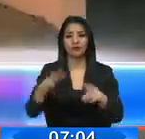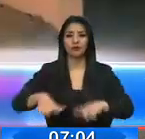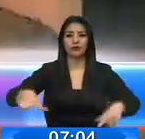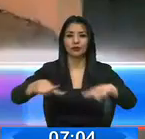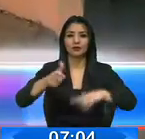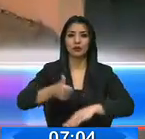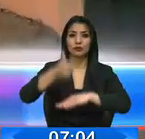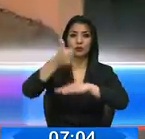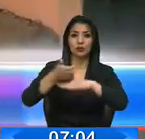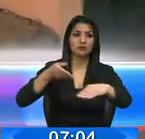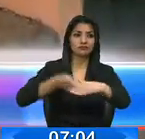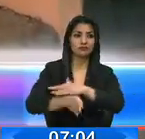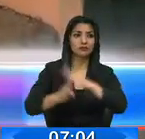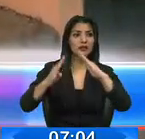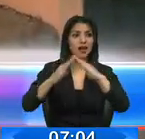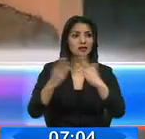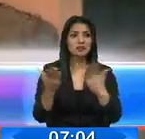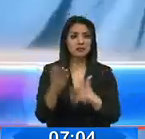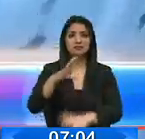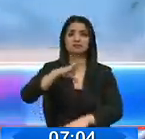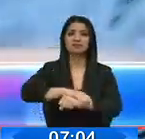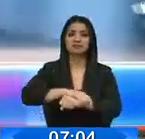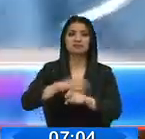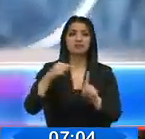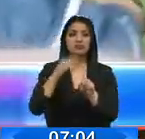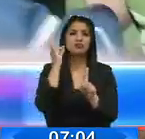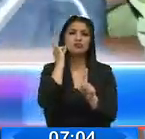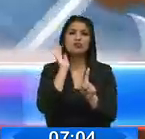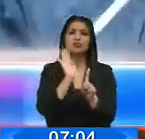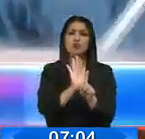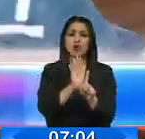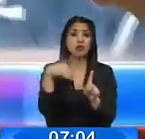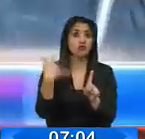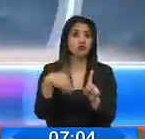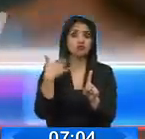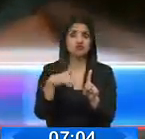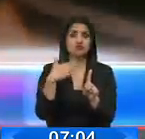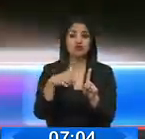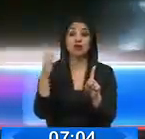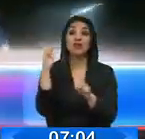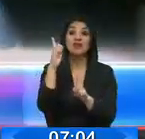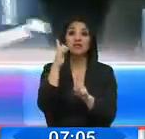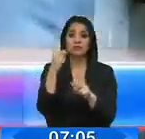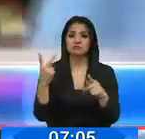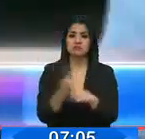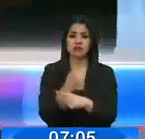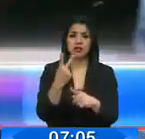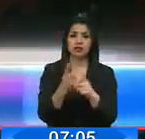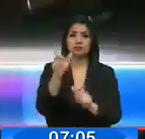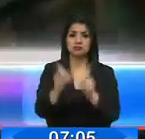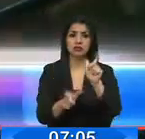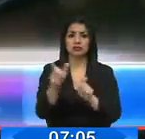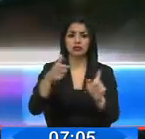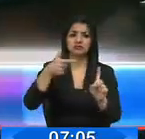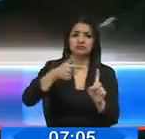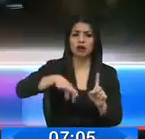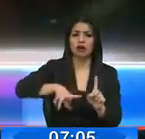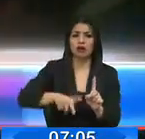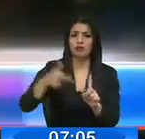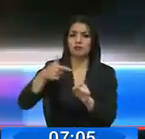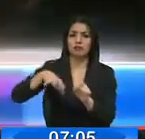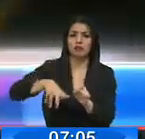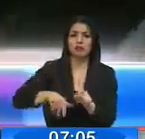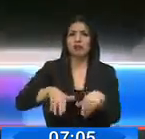autoridades allanaron un domicilio para detener a alias La Flaca, quien sería la líder de una banda dedicada al robo de personas bajo la modalidad de